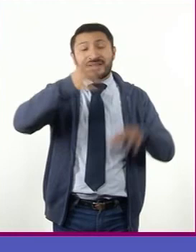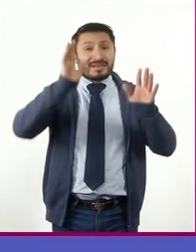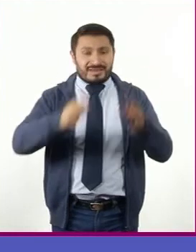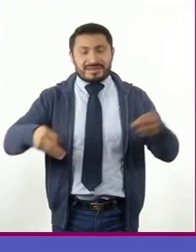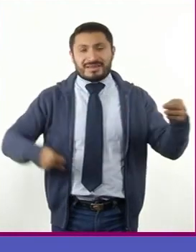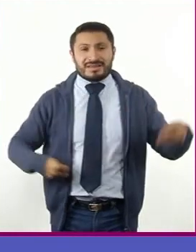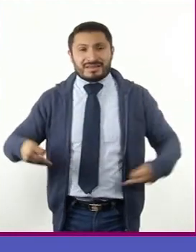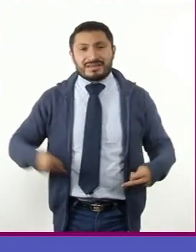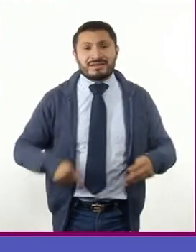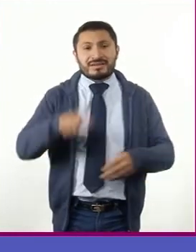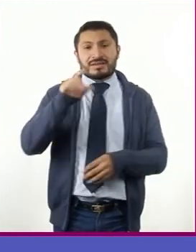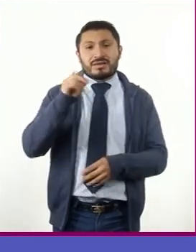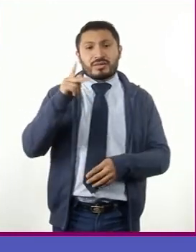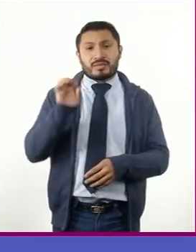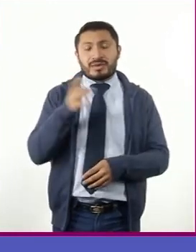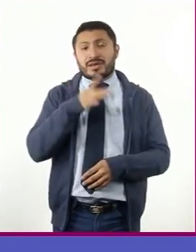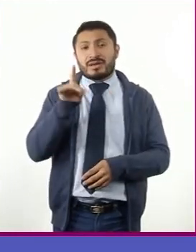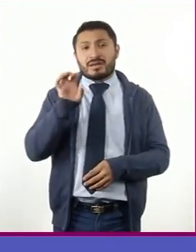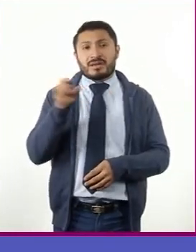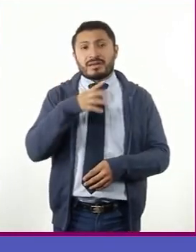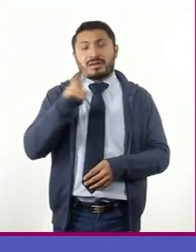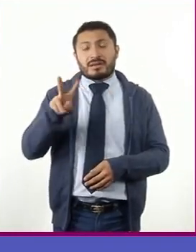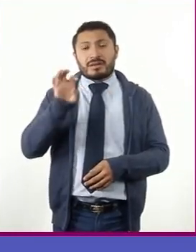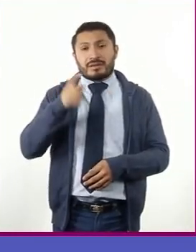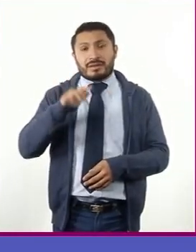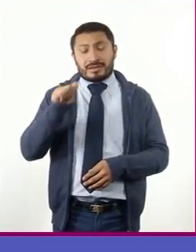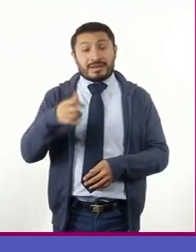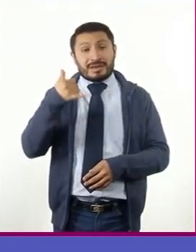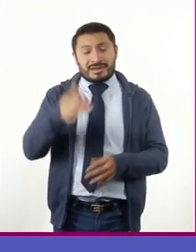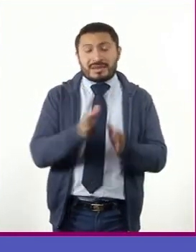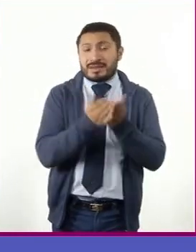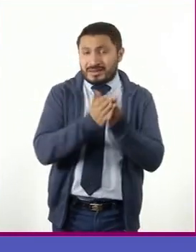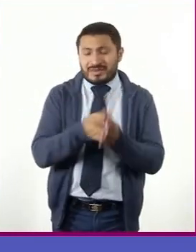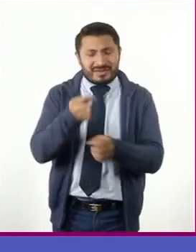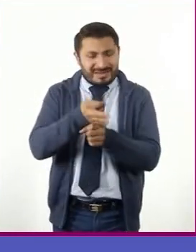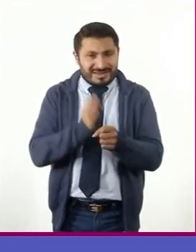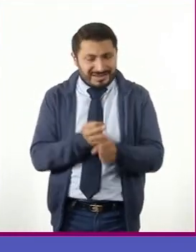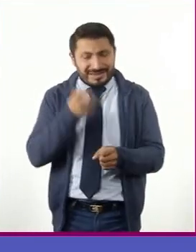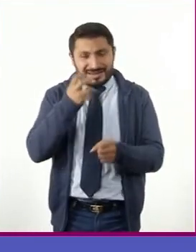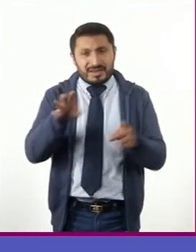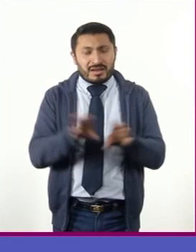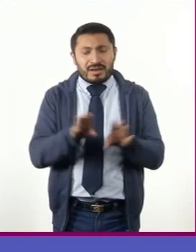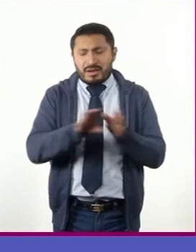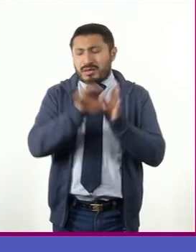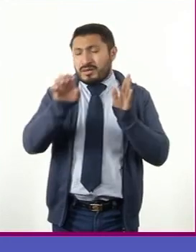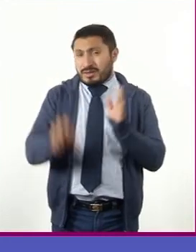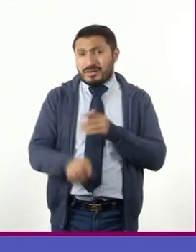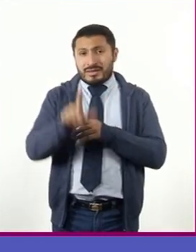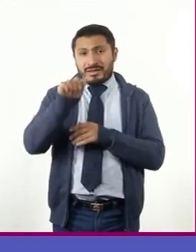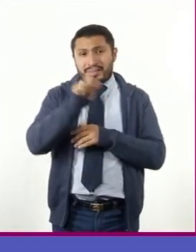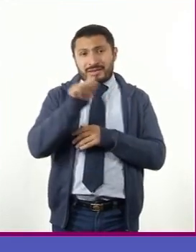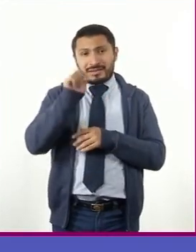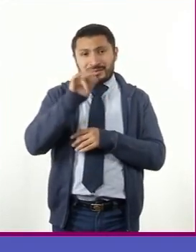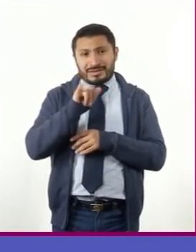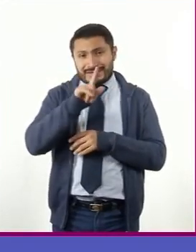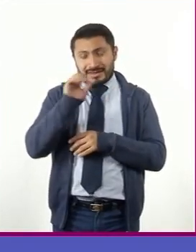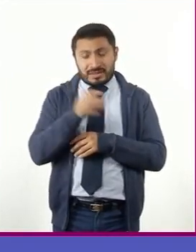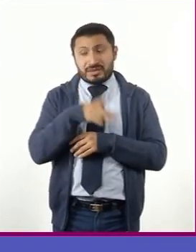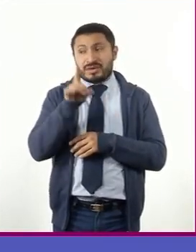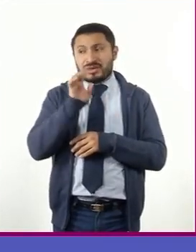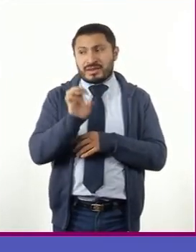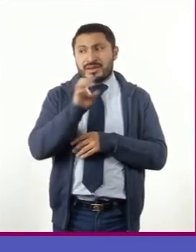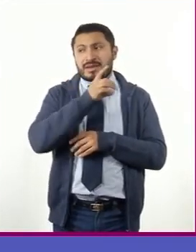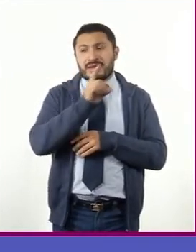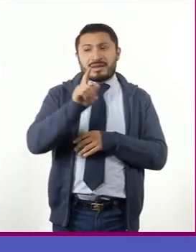teatro de Lope de Vega y la novela picaresca, como por ejemplo El Lazarillo de Tormes. Pero, por ejemplo,